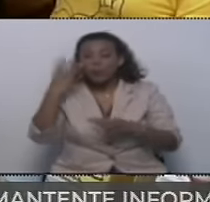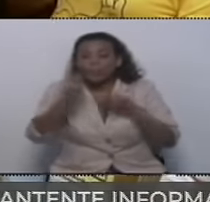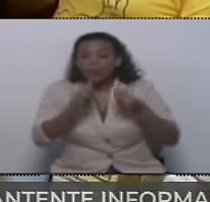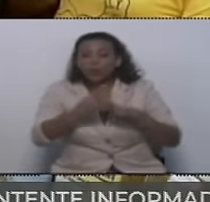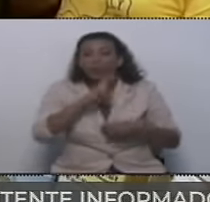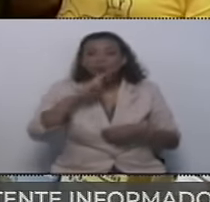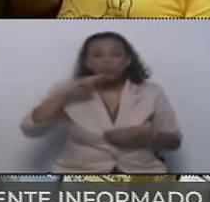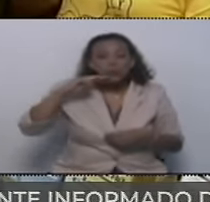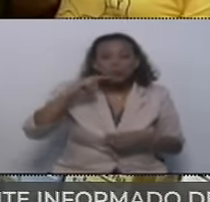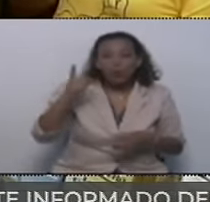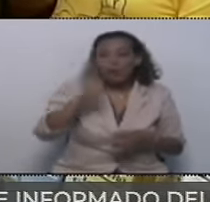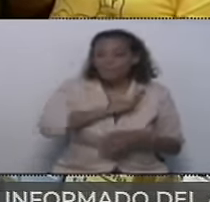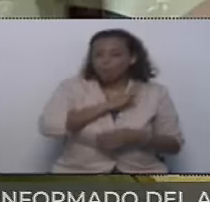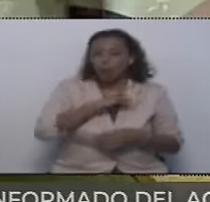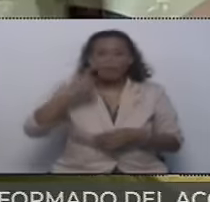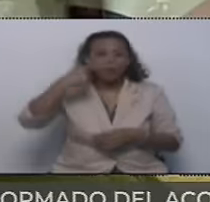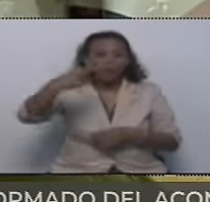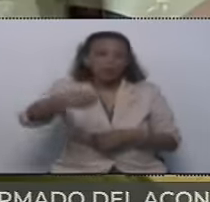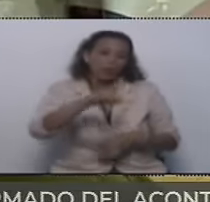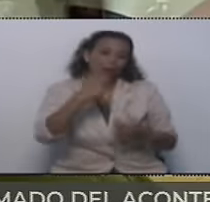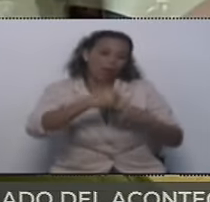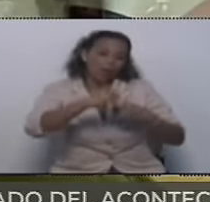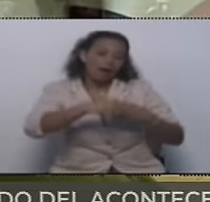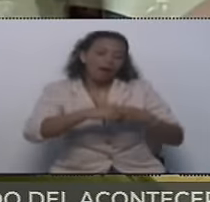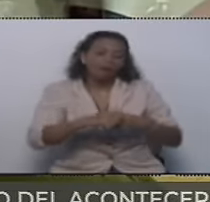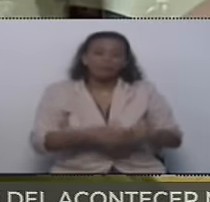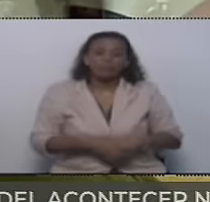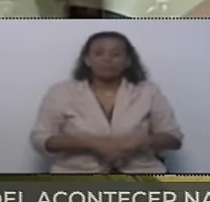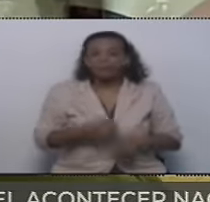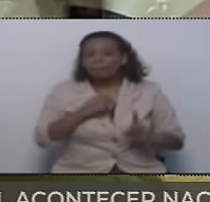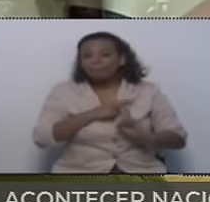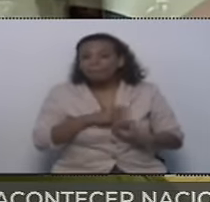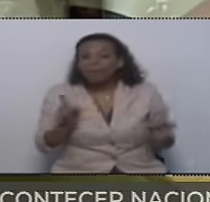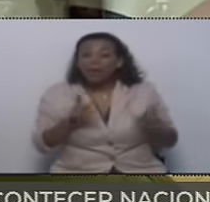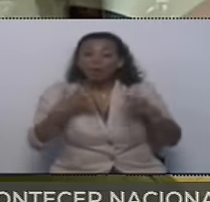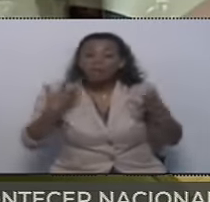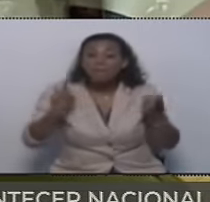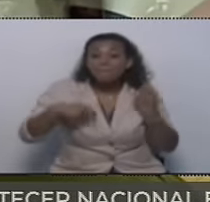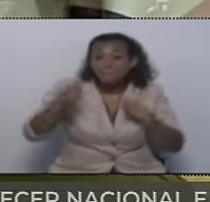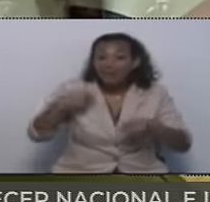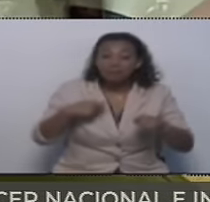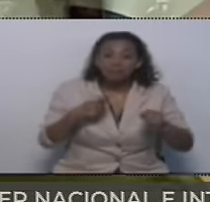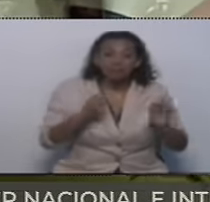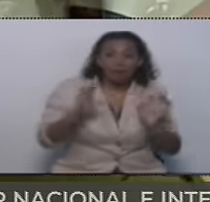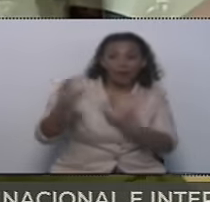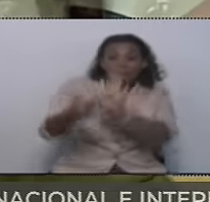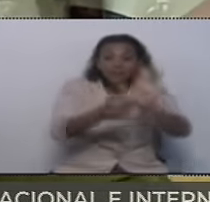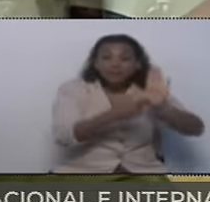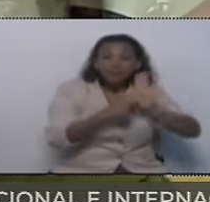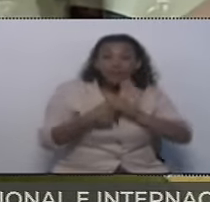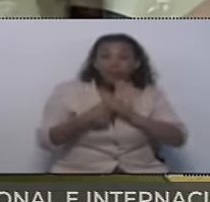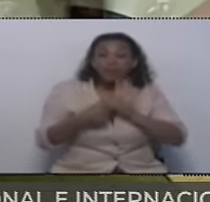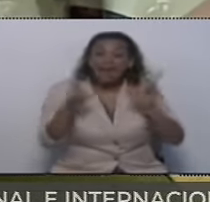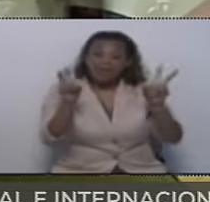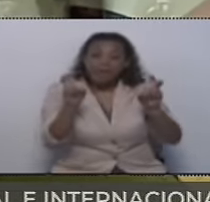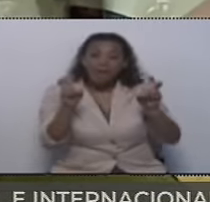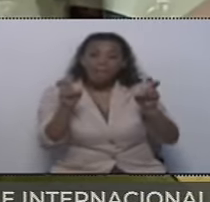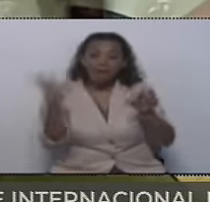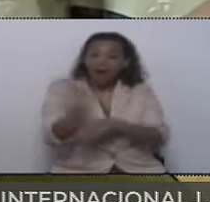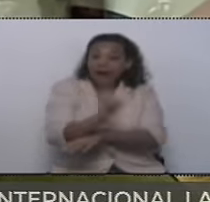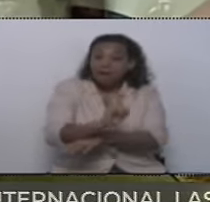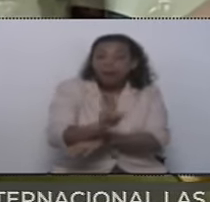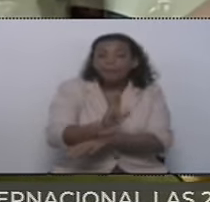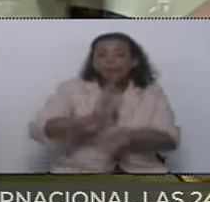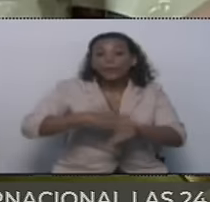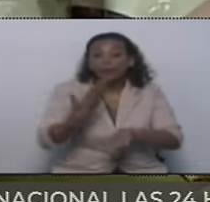en engrandecer, pues crecer en este caso, y ampliar el producto a lo que tiene que ver con comida rápida.